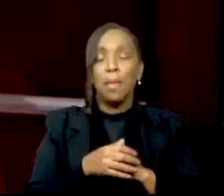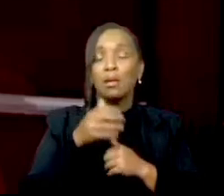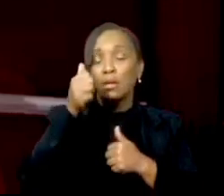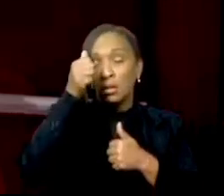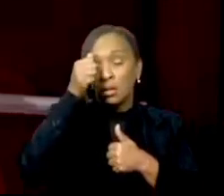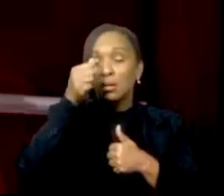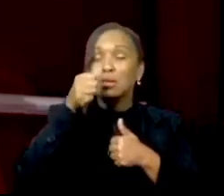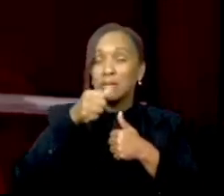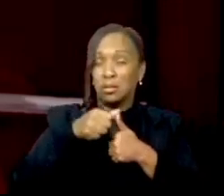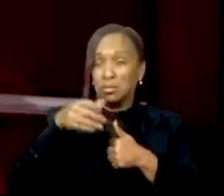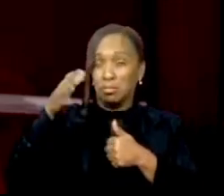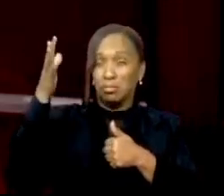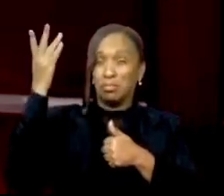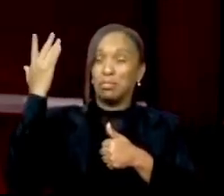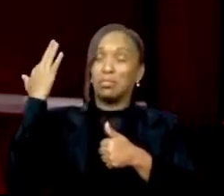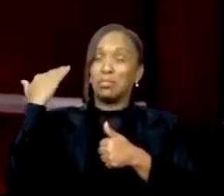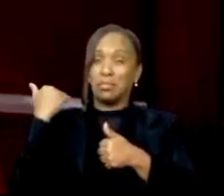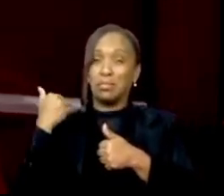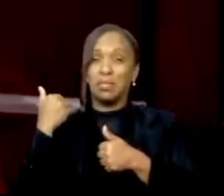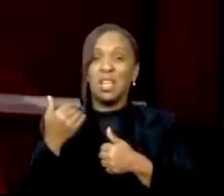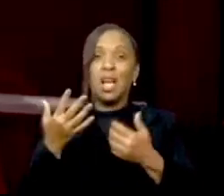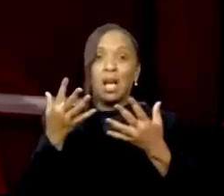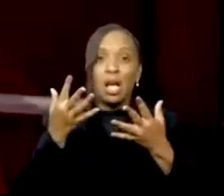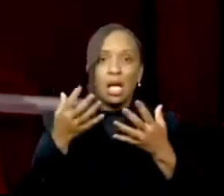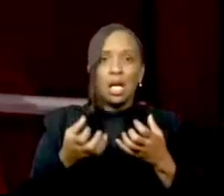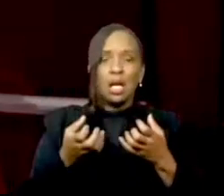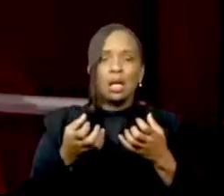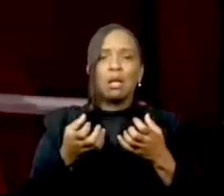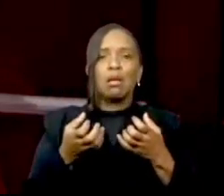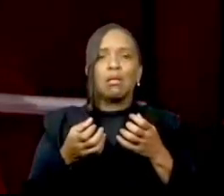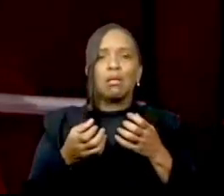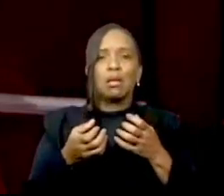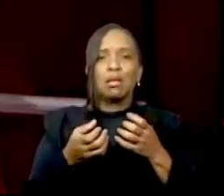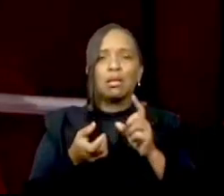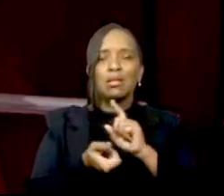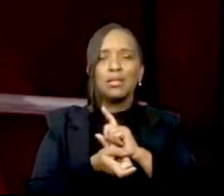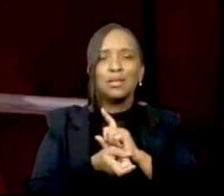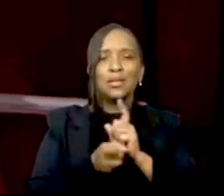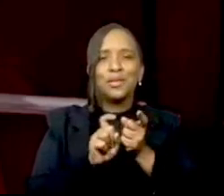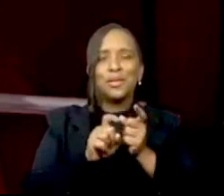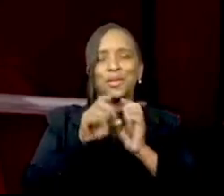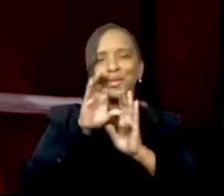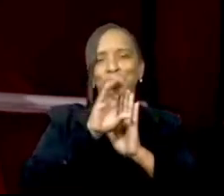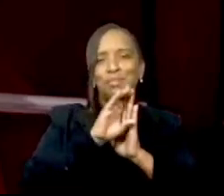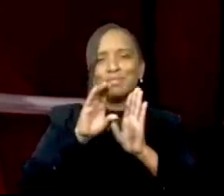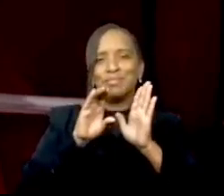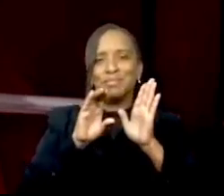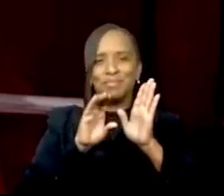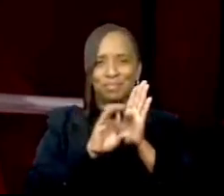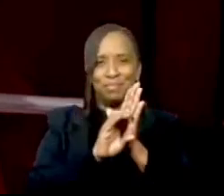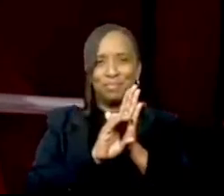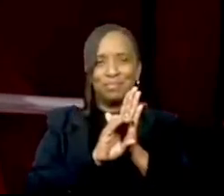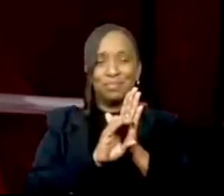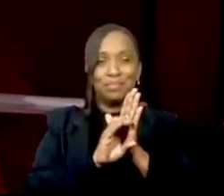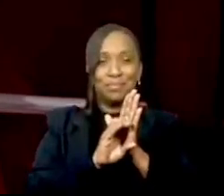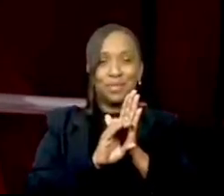constitucional y darle paso a un proyecto autoritario de